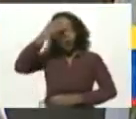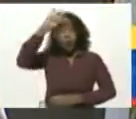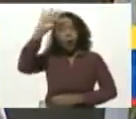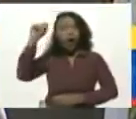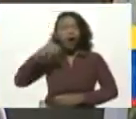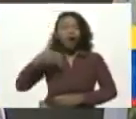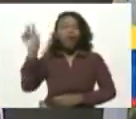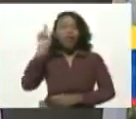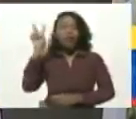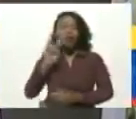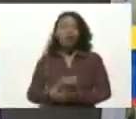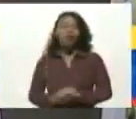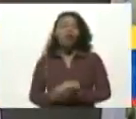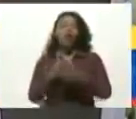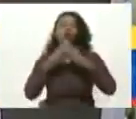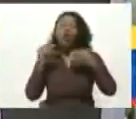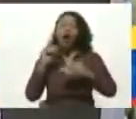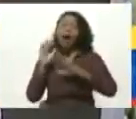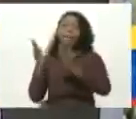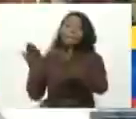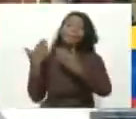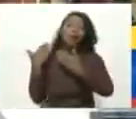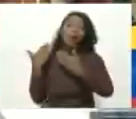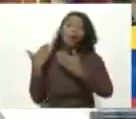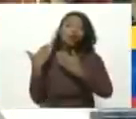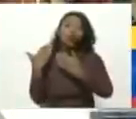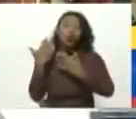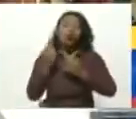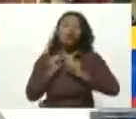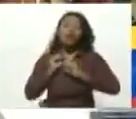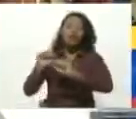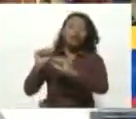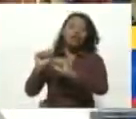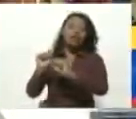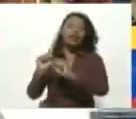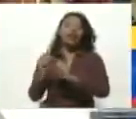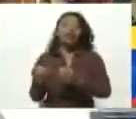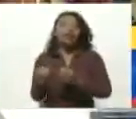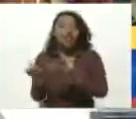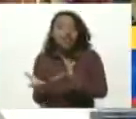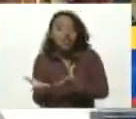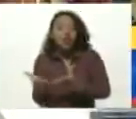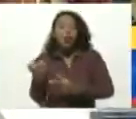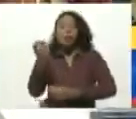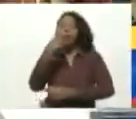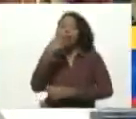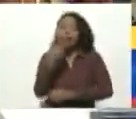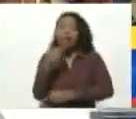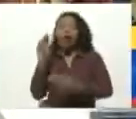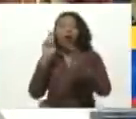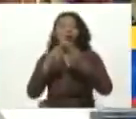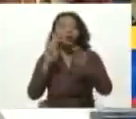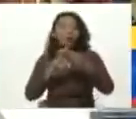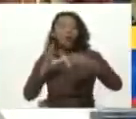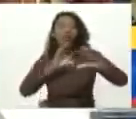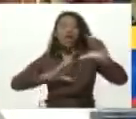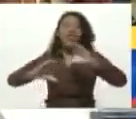Venezuela, todo el apoyo con antivirales, medicinas, conocimiento científico.